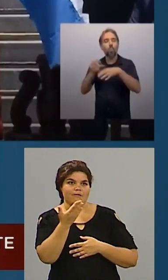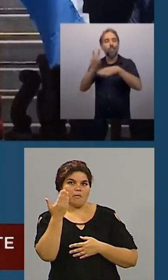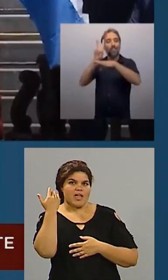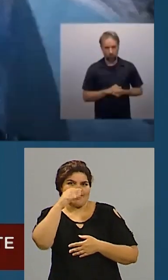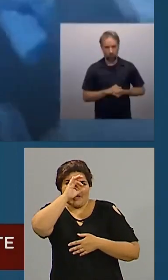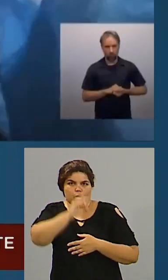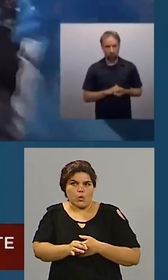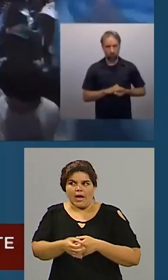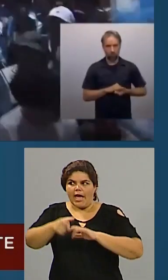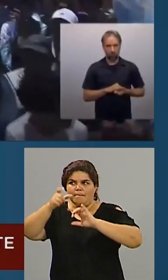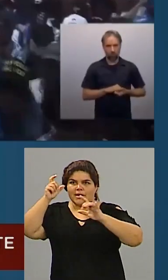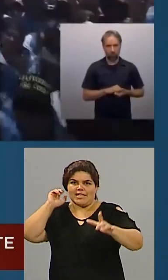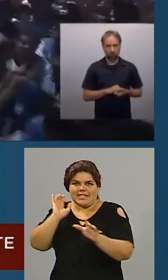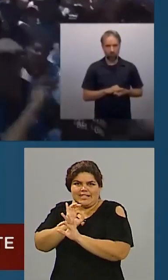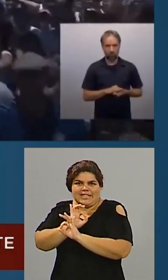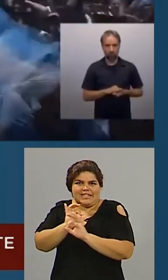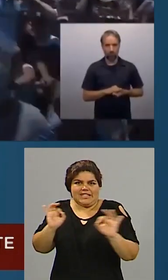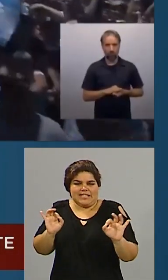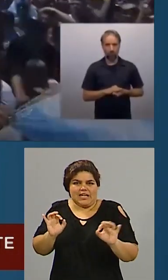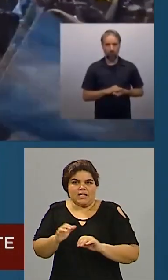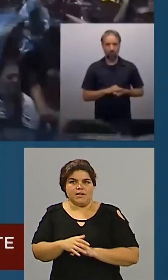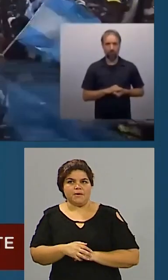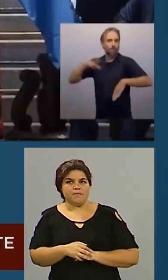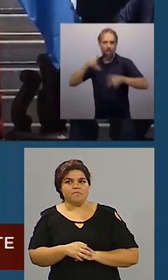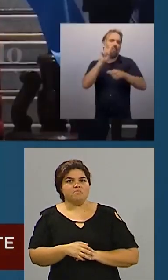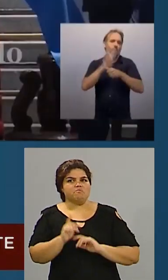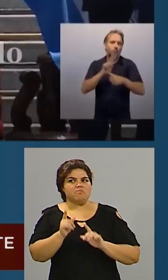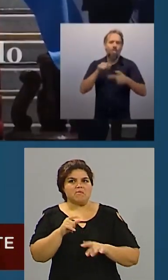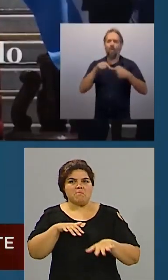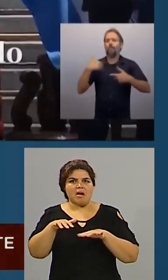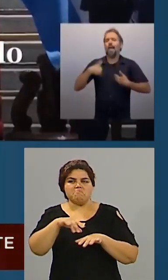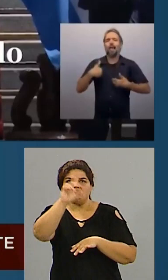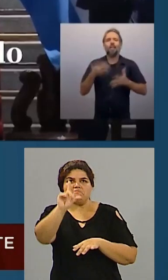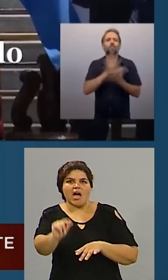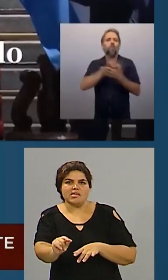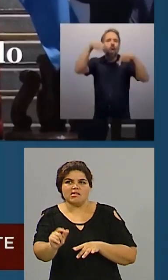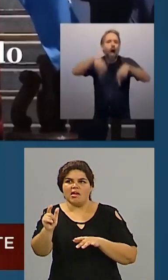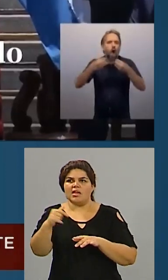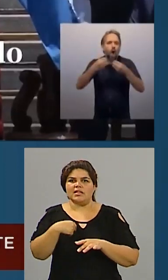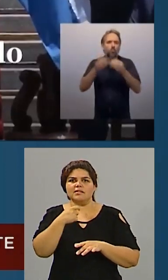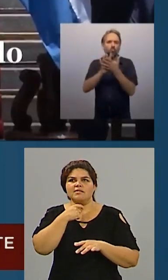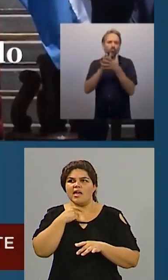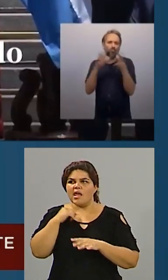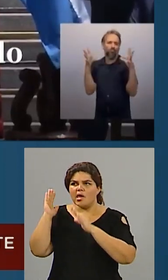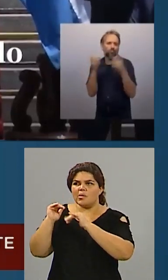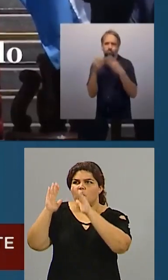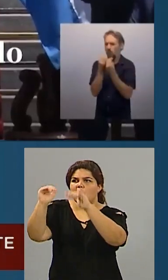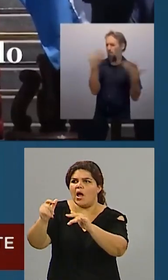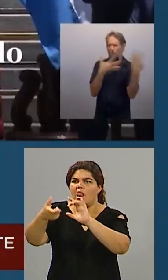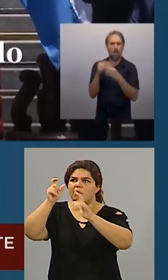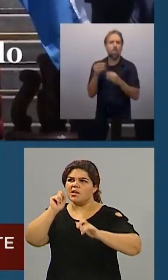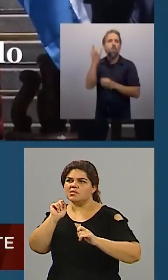nunca, no hay ningún país que haya querido generar esta situación. Es el primer presidente libertario en la historia del